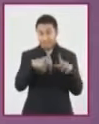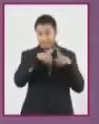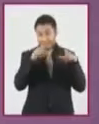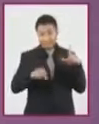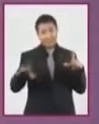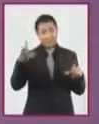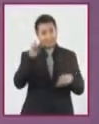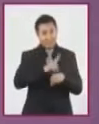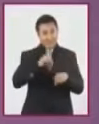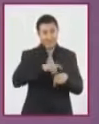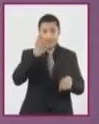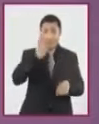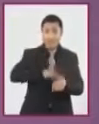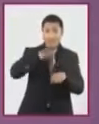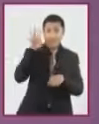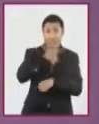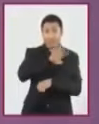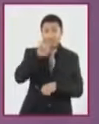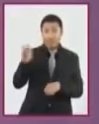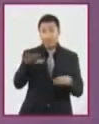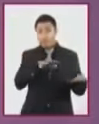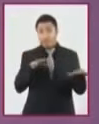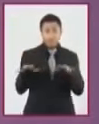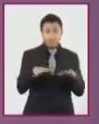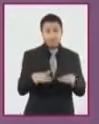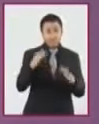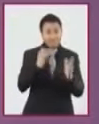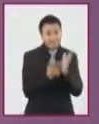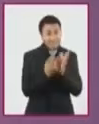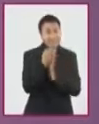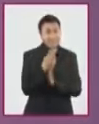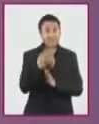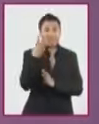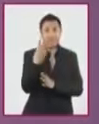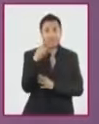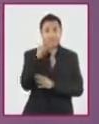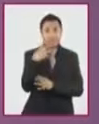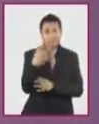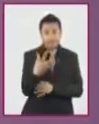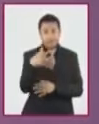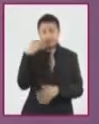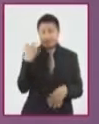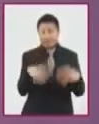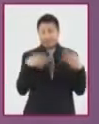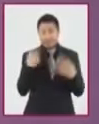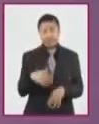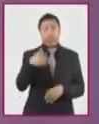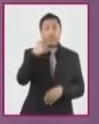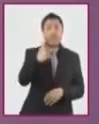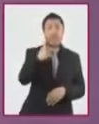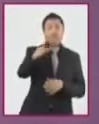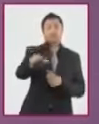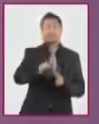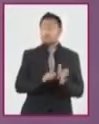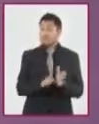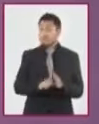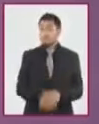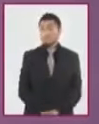registrarse más de 400 sismos mayores a 3.5 grados de magnitud en 6 meses.